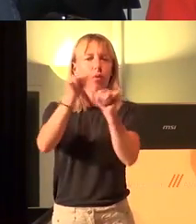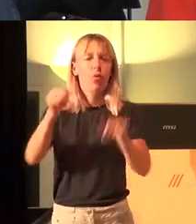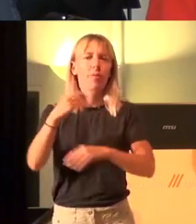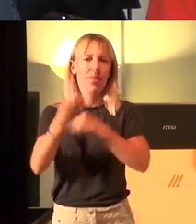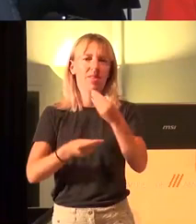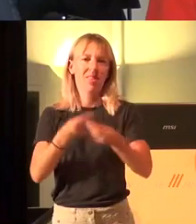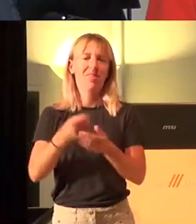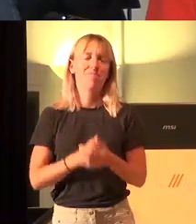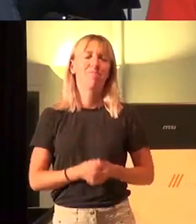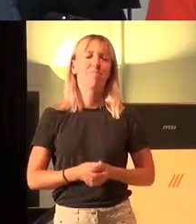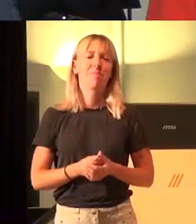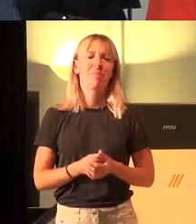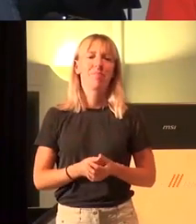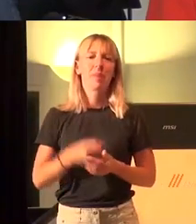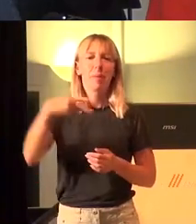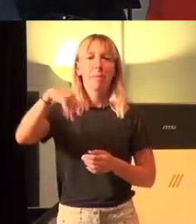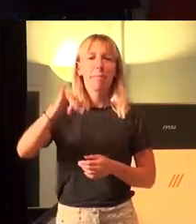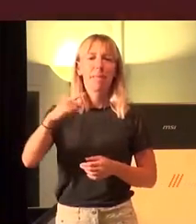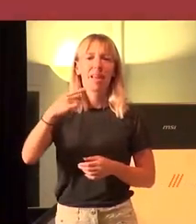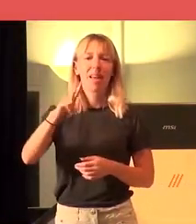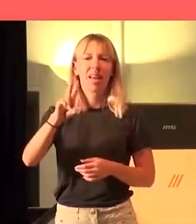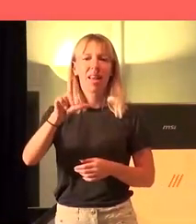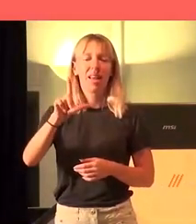hacerlo. Miguel Ángel,